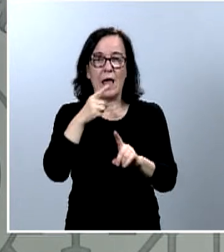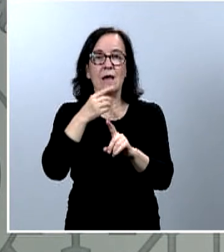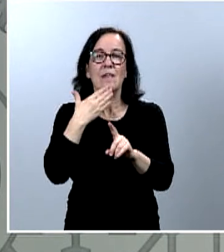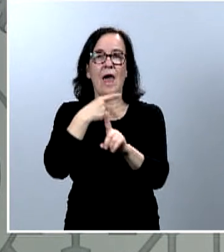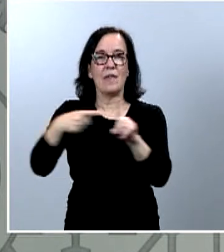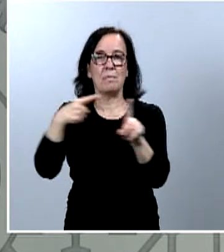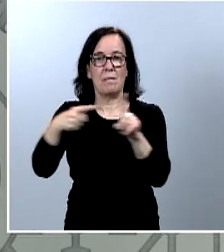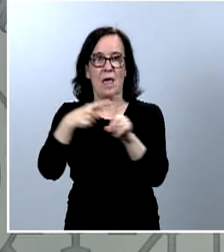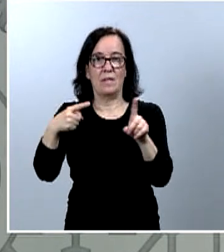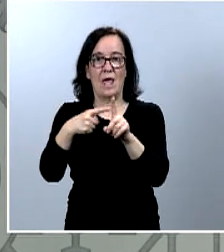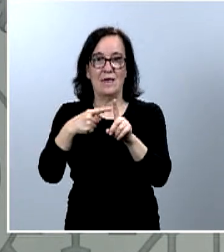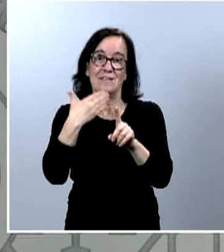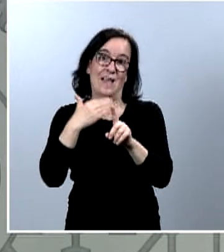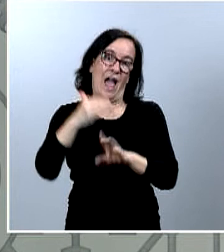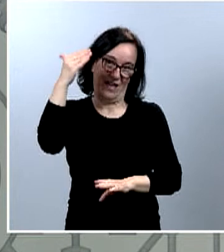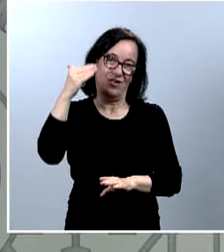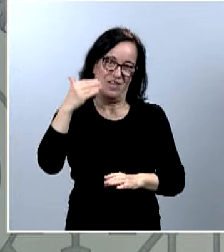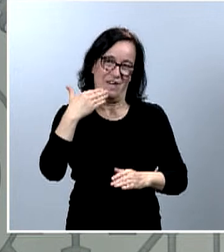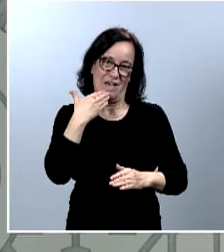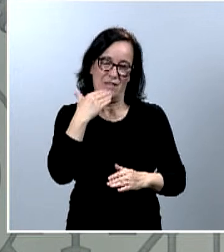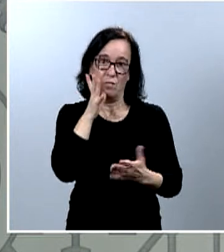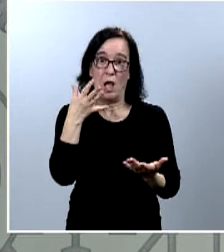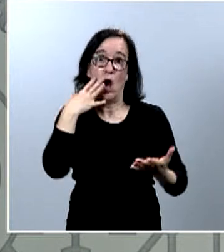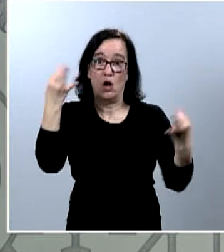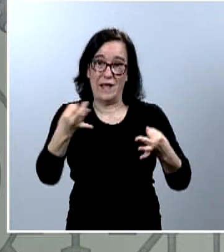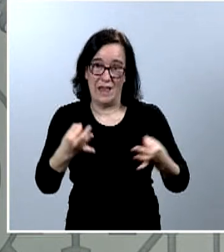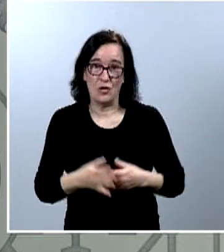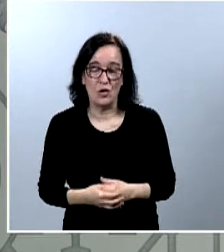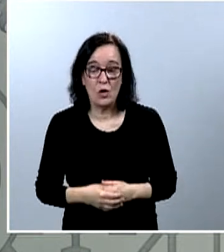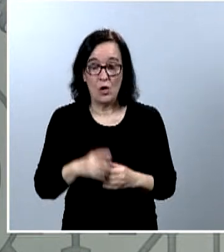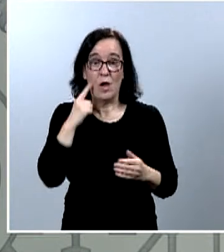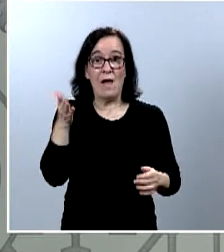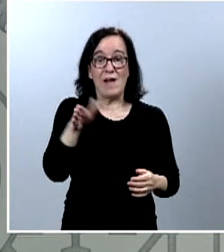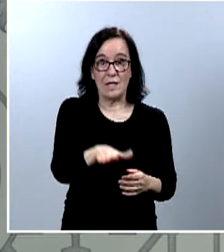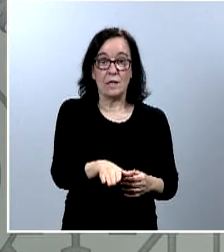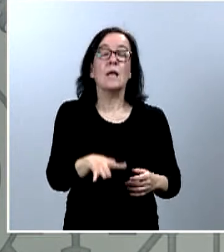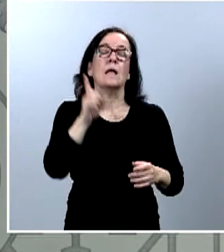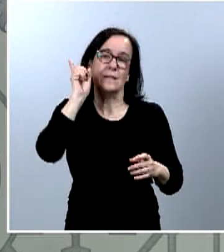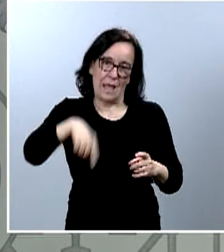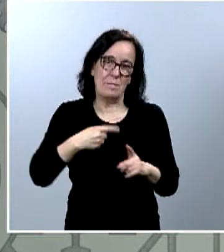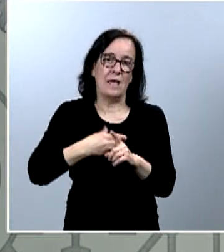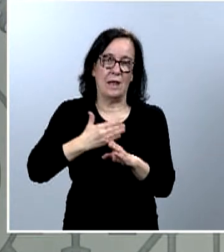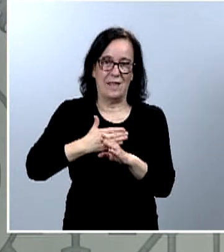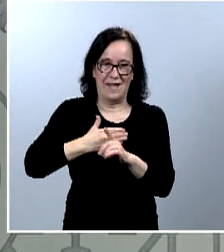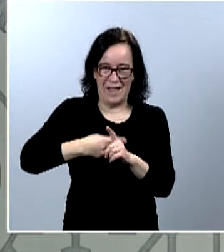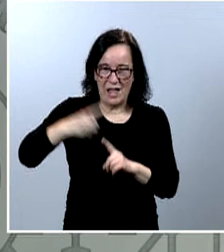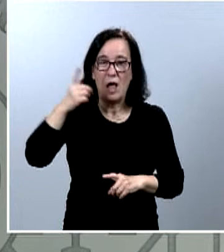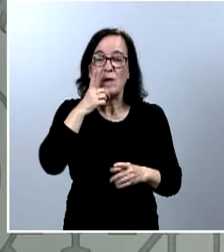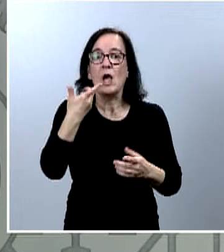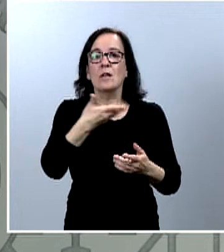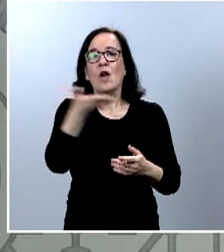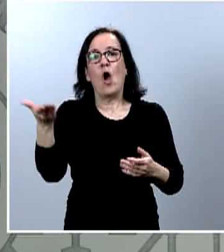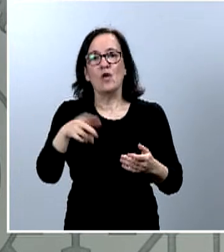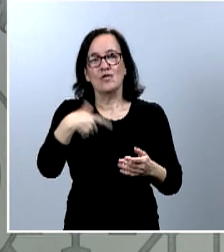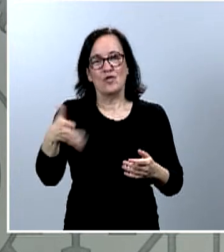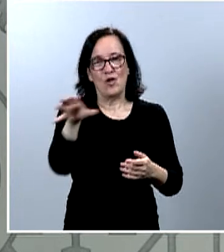alta. Eso implica que los riesgos de fallecimiento son también más altos que para otras poblaciones más jóvenes. No